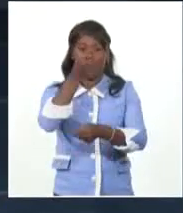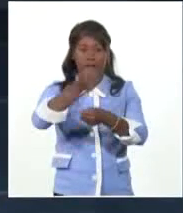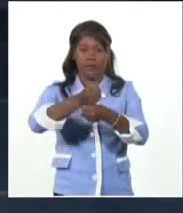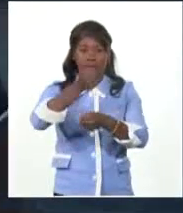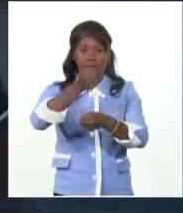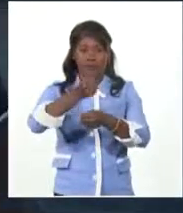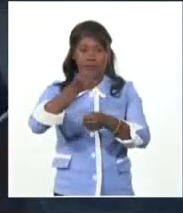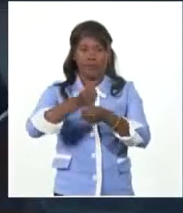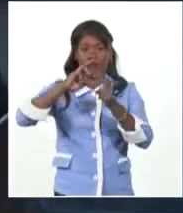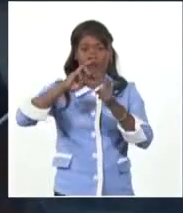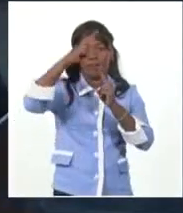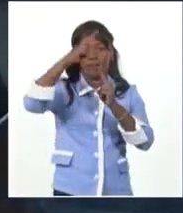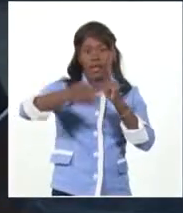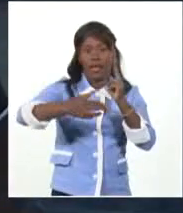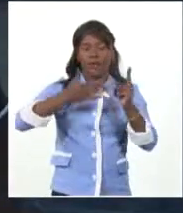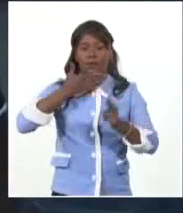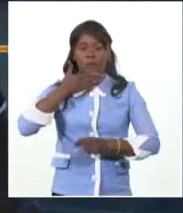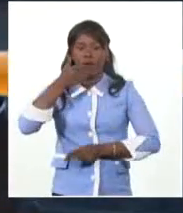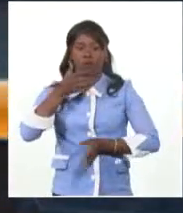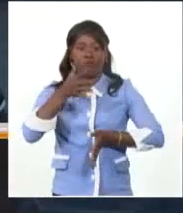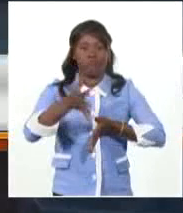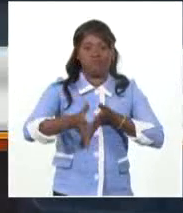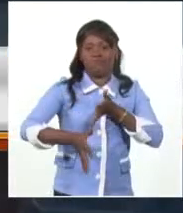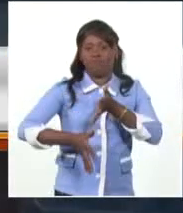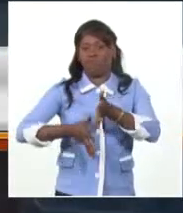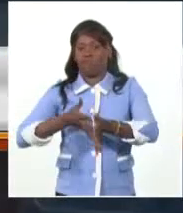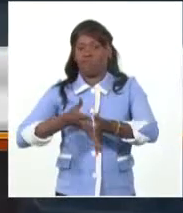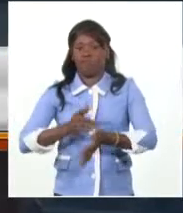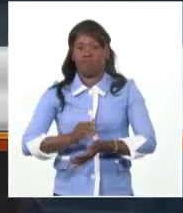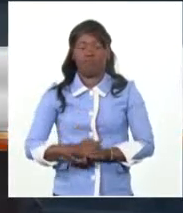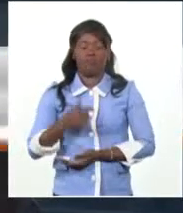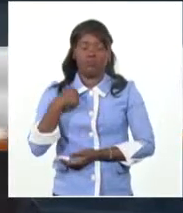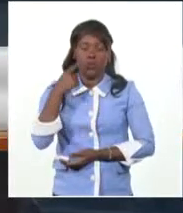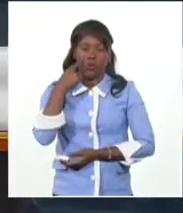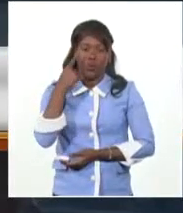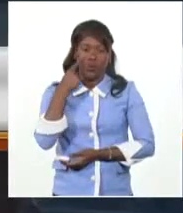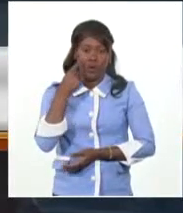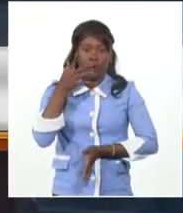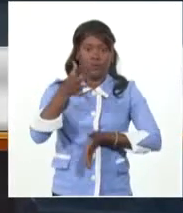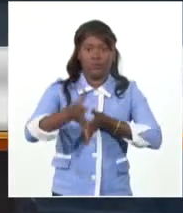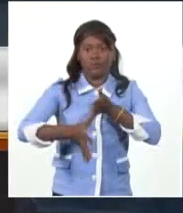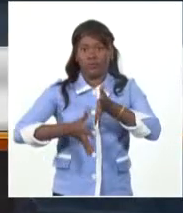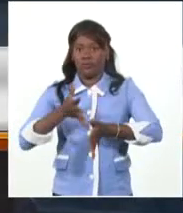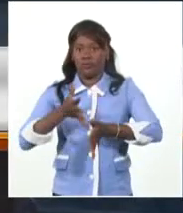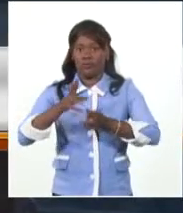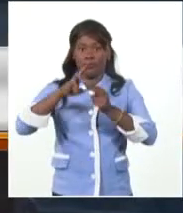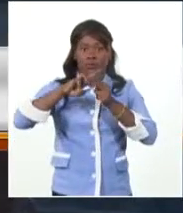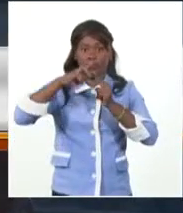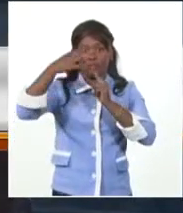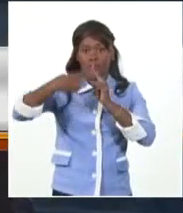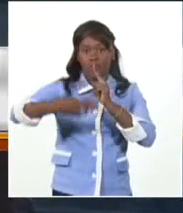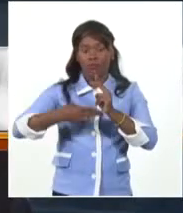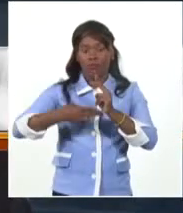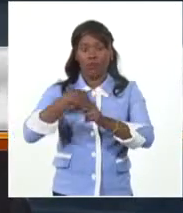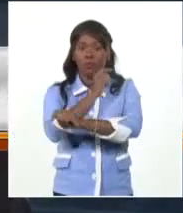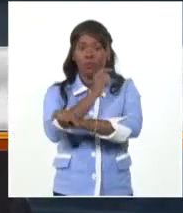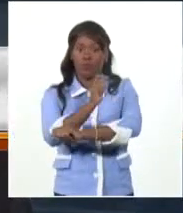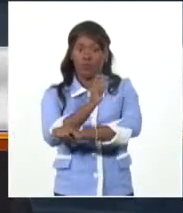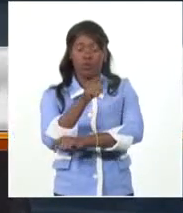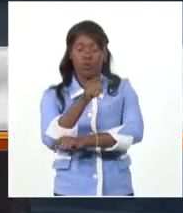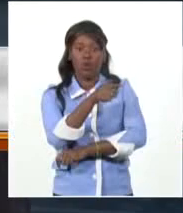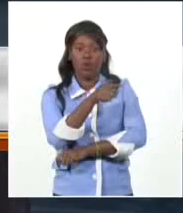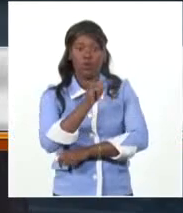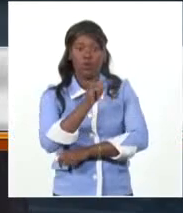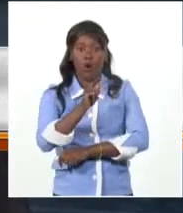nunca se deja de aprender he visto que los talleres queda Manuel son muy interesantes es un profesor que él no está cobrando